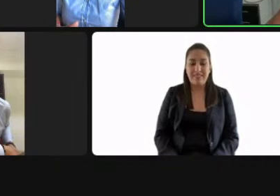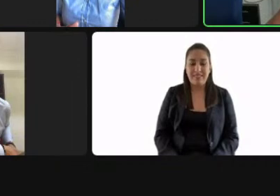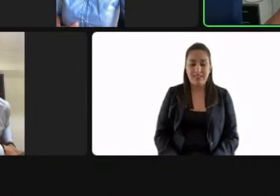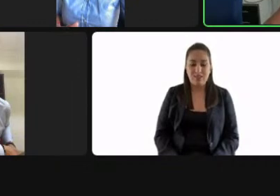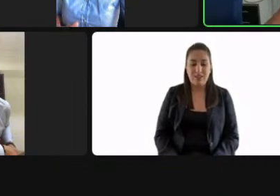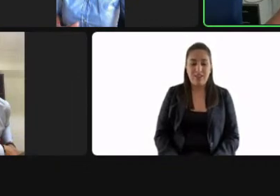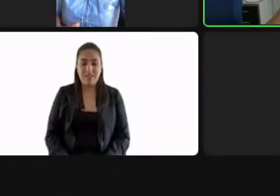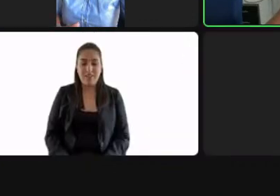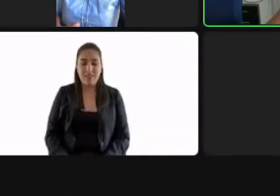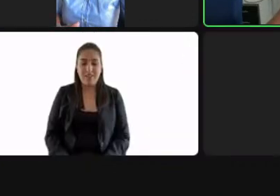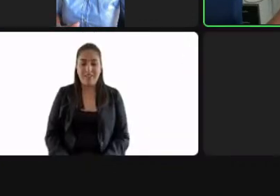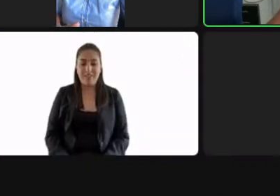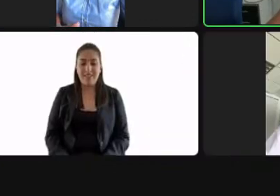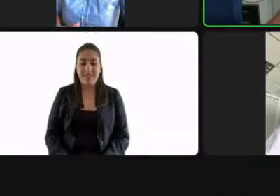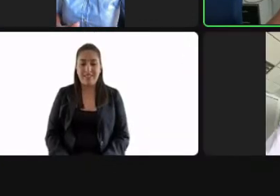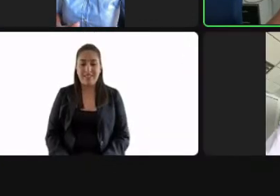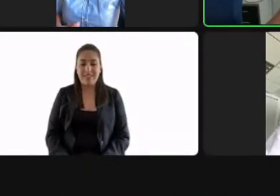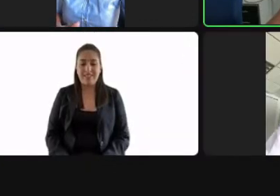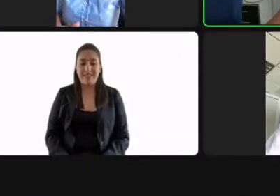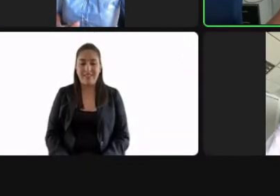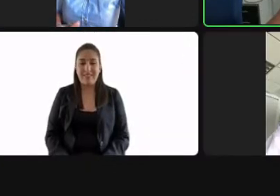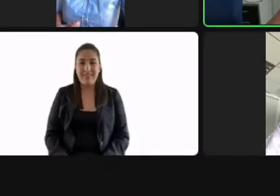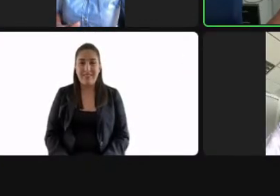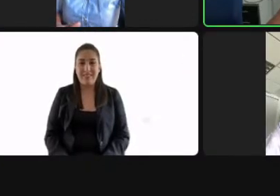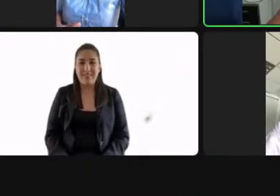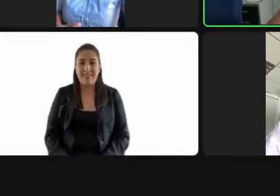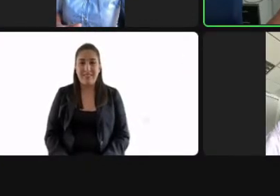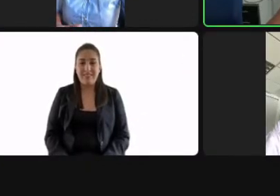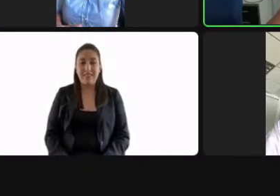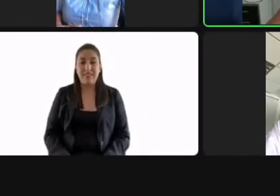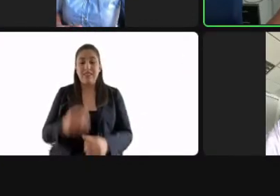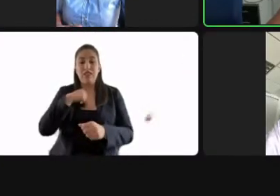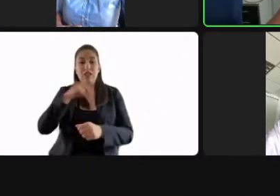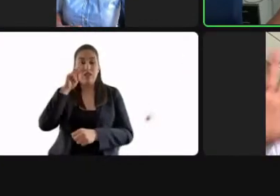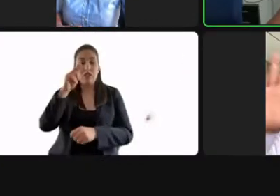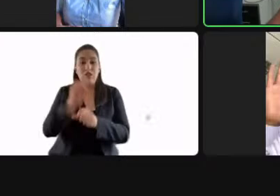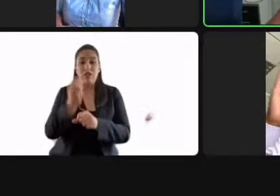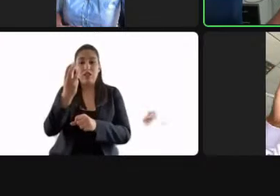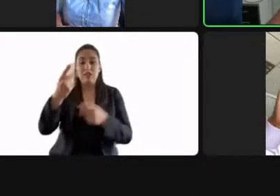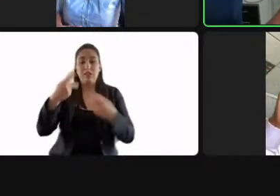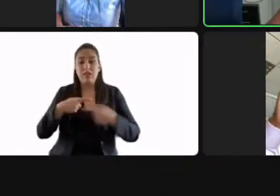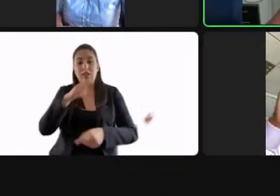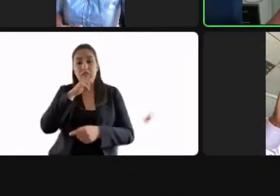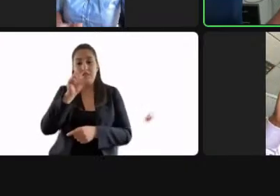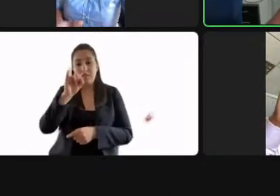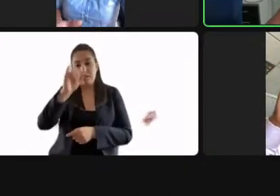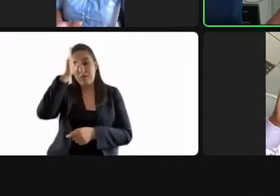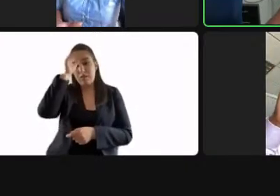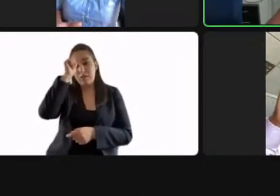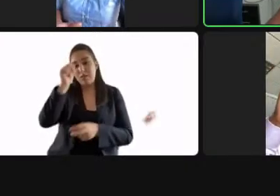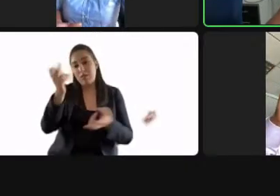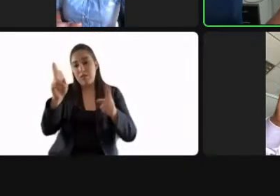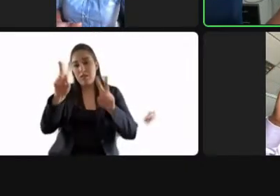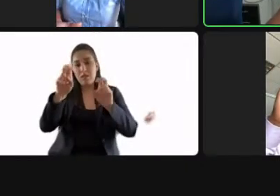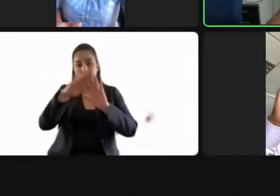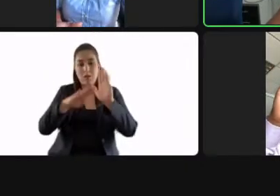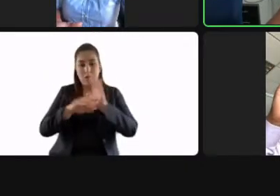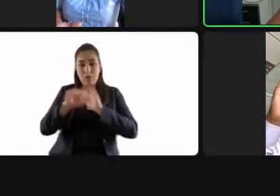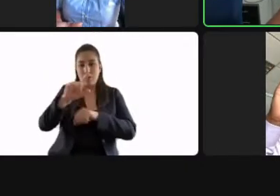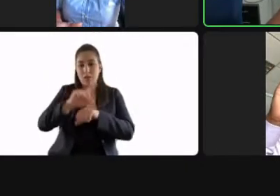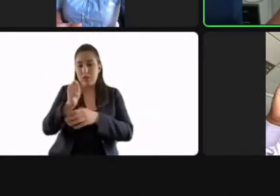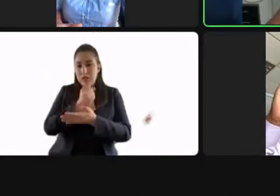Diputada, leo tres personas por la afirmativa y